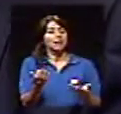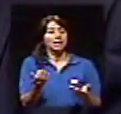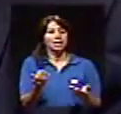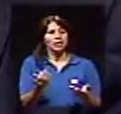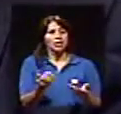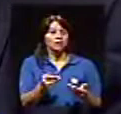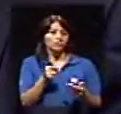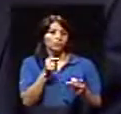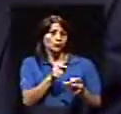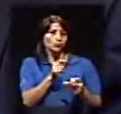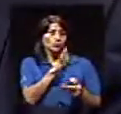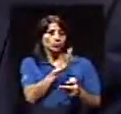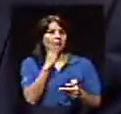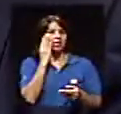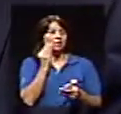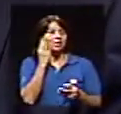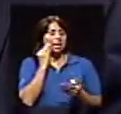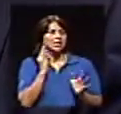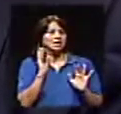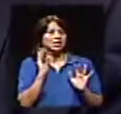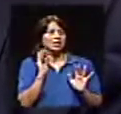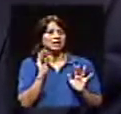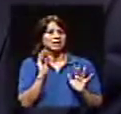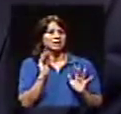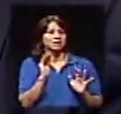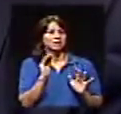las experiencias lejanas, porque